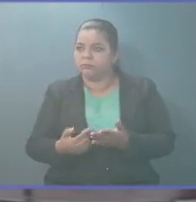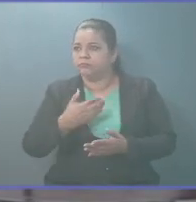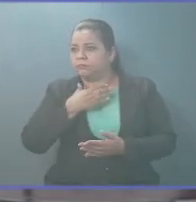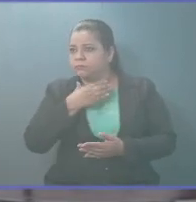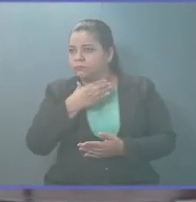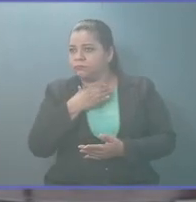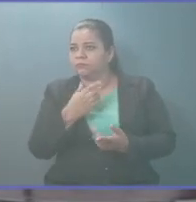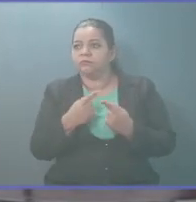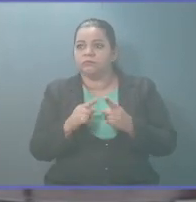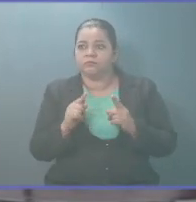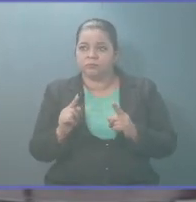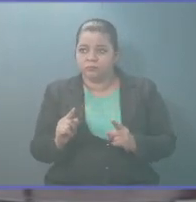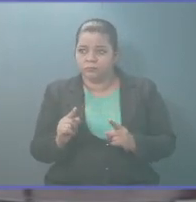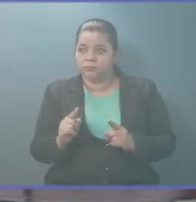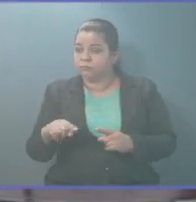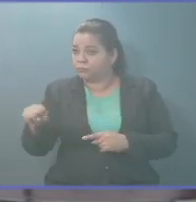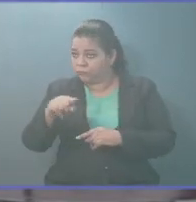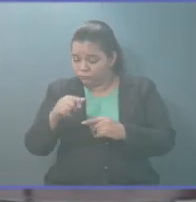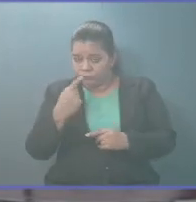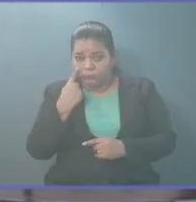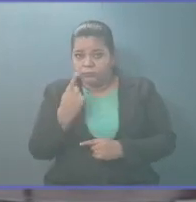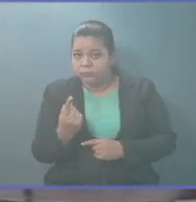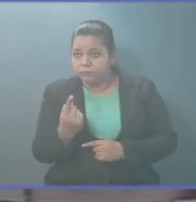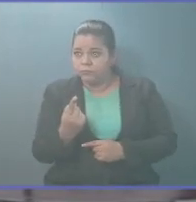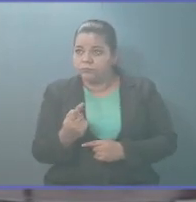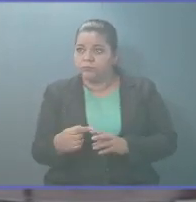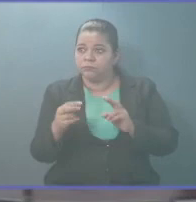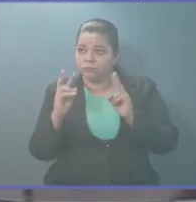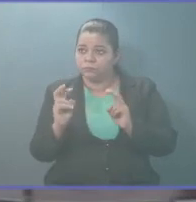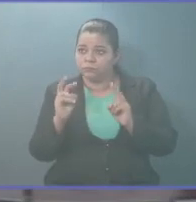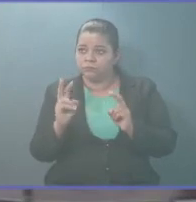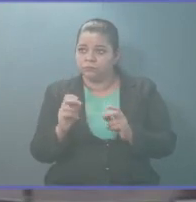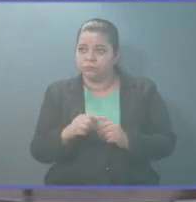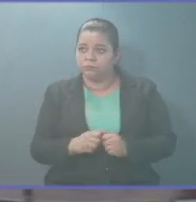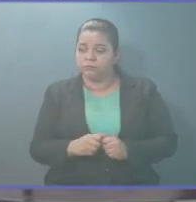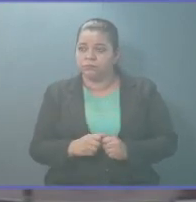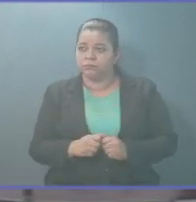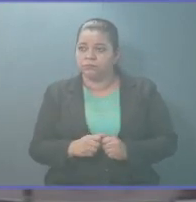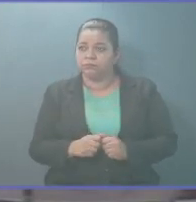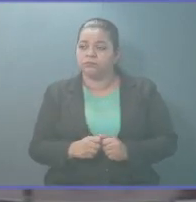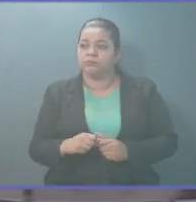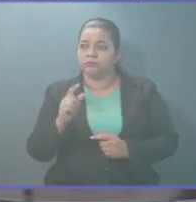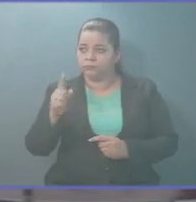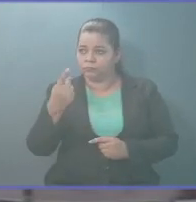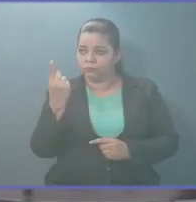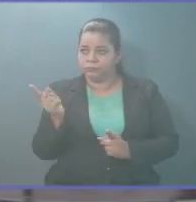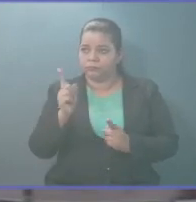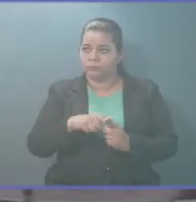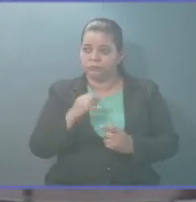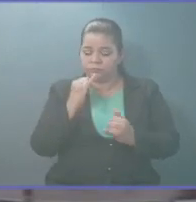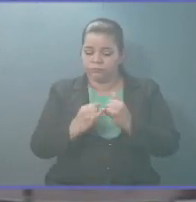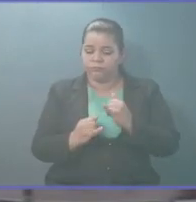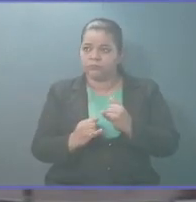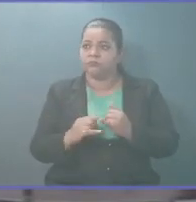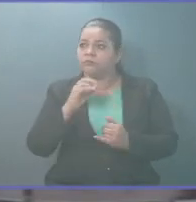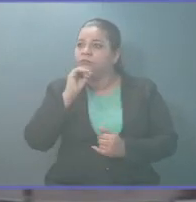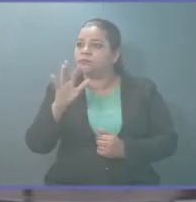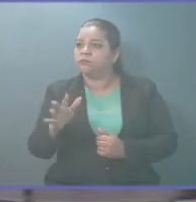se fijan en la parte del inciso primero final, establece